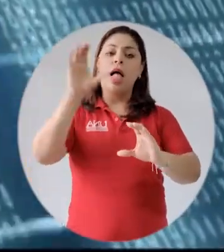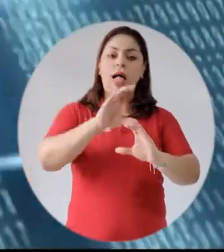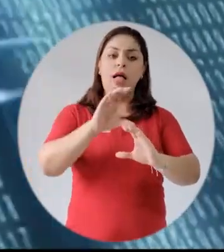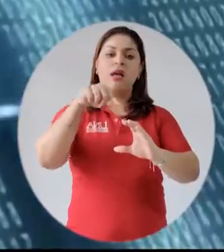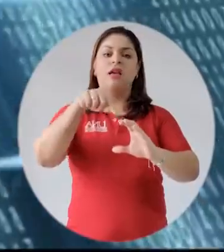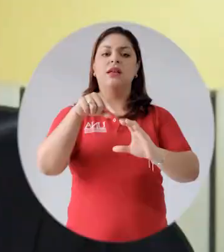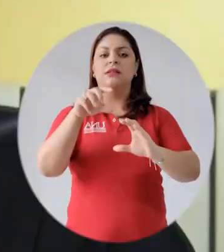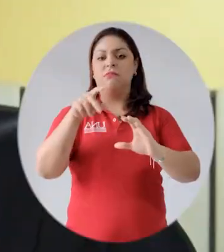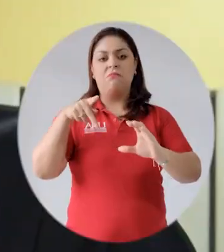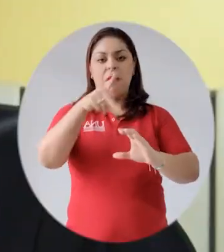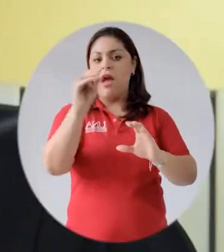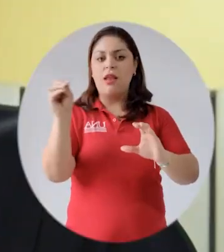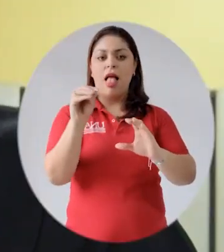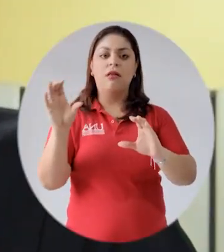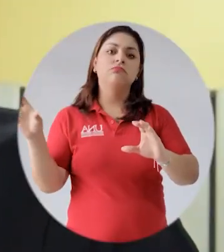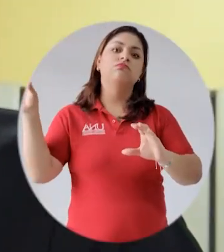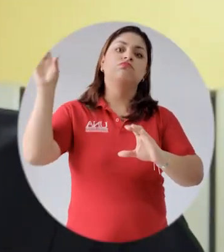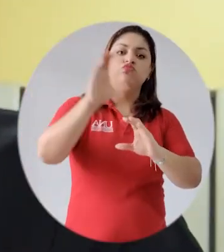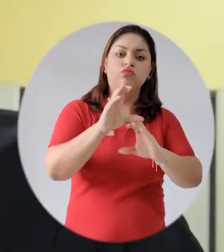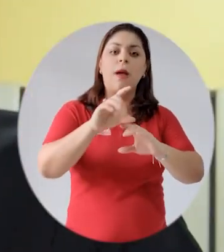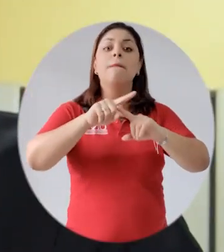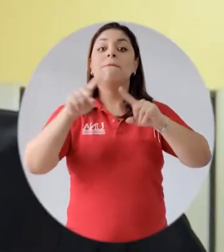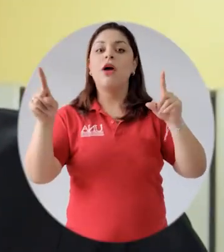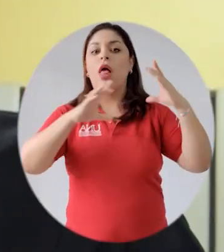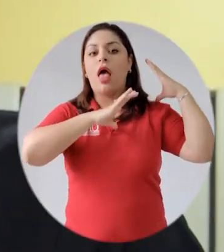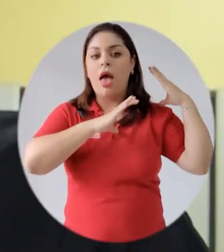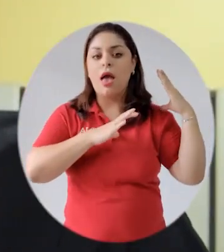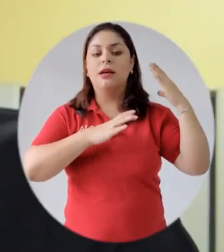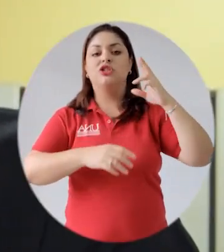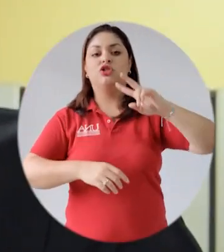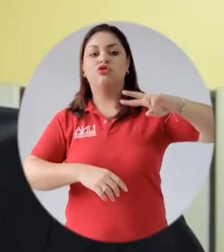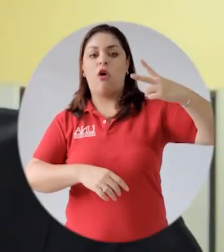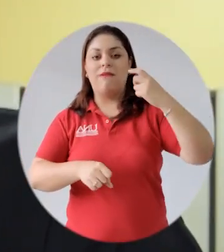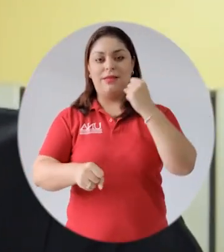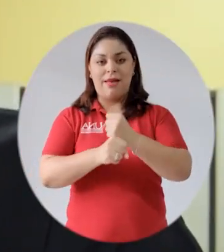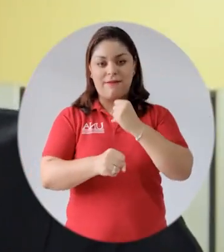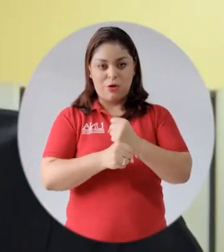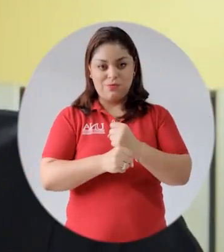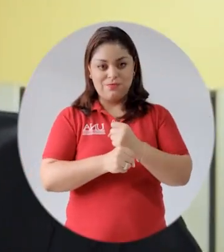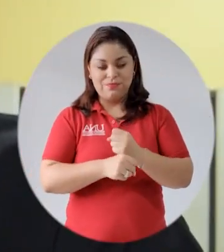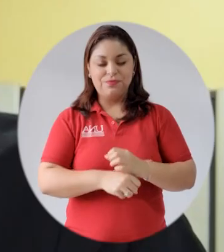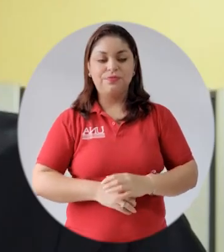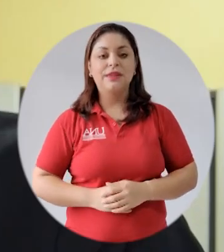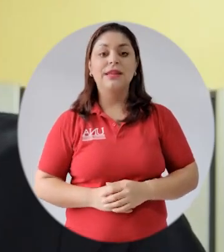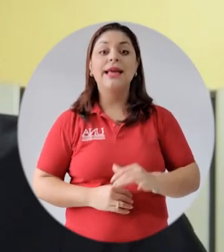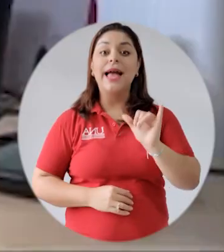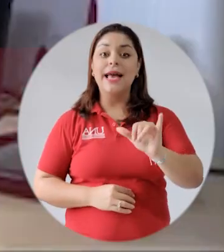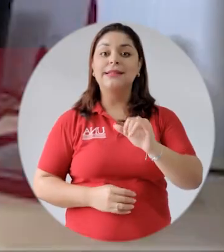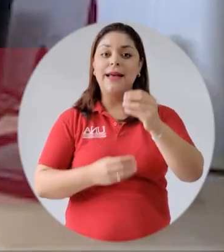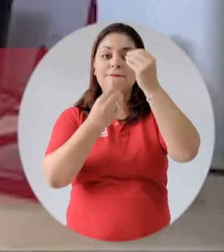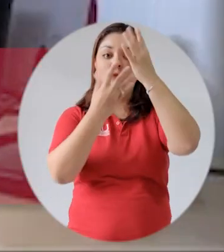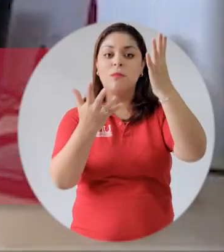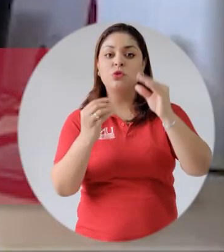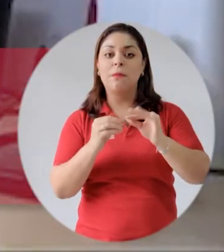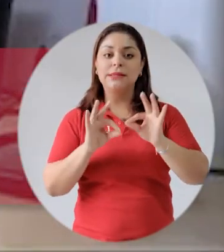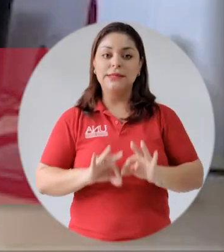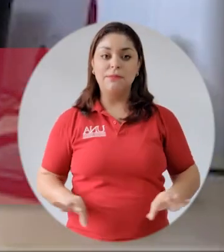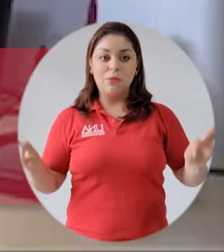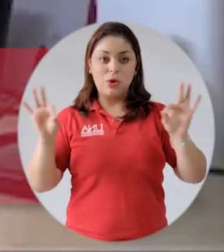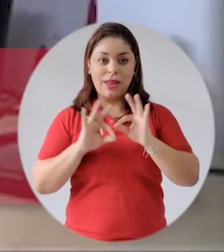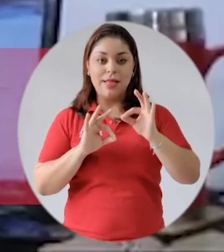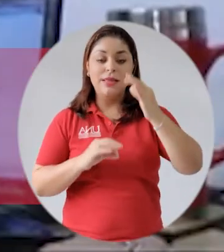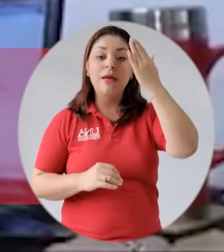toda la población de 12 años y más que participó a X actividad a desarrollar esta actividad. Y